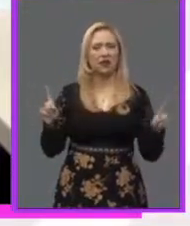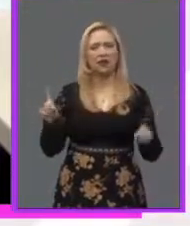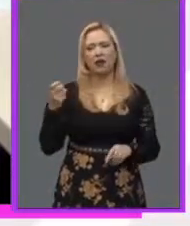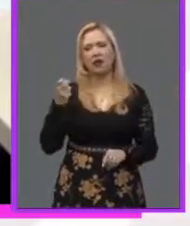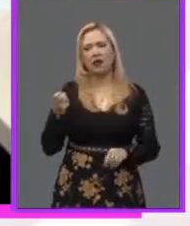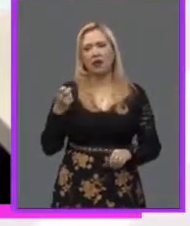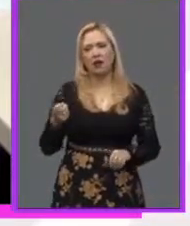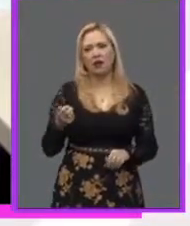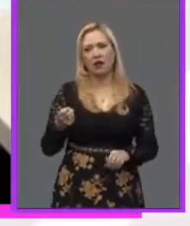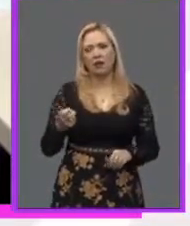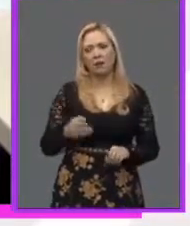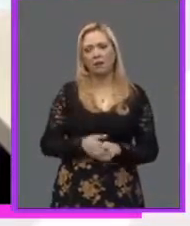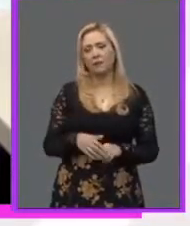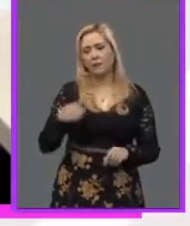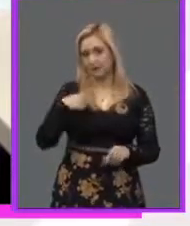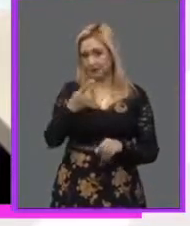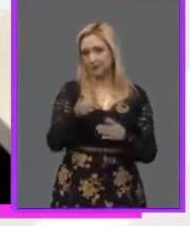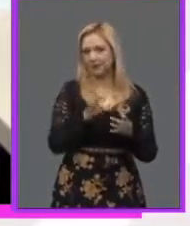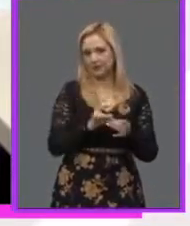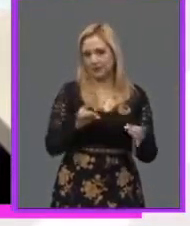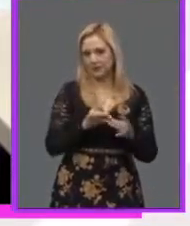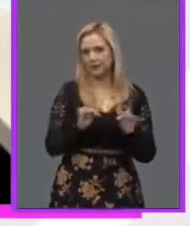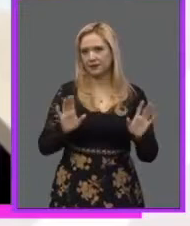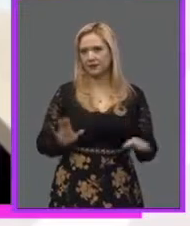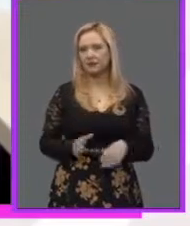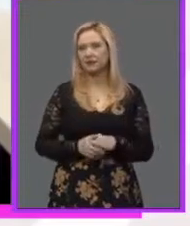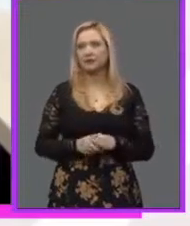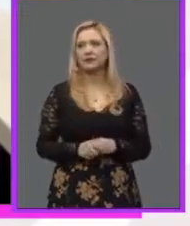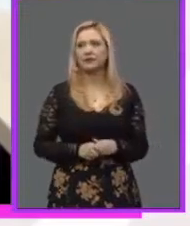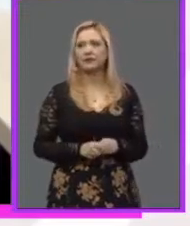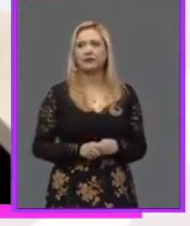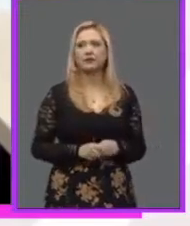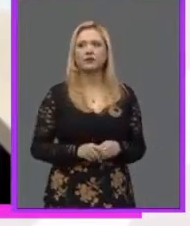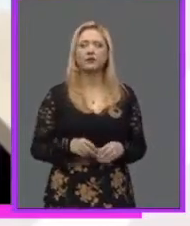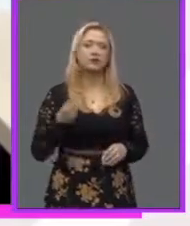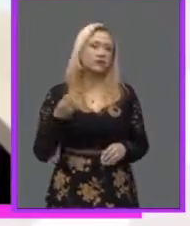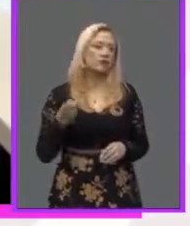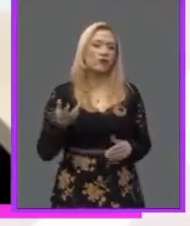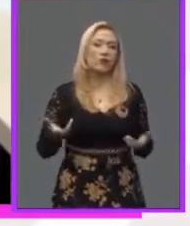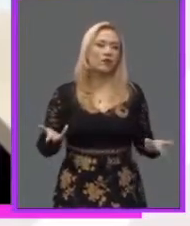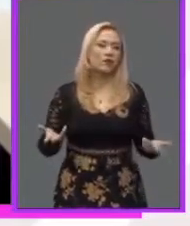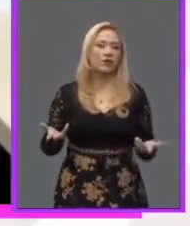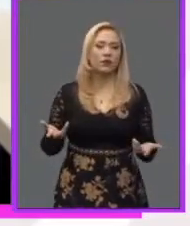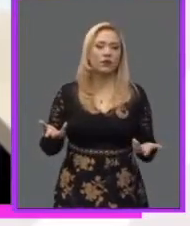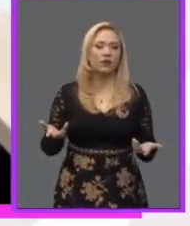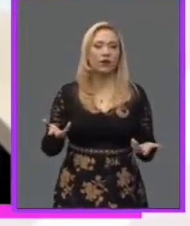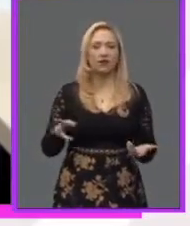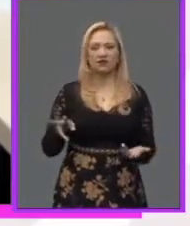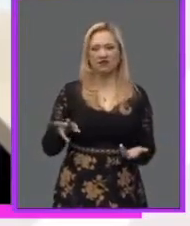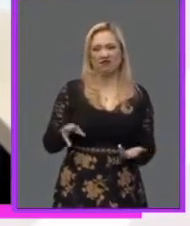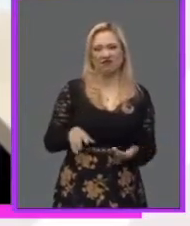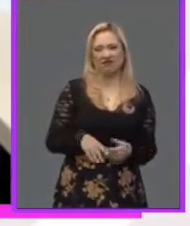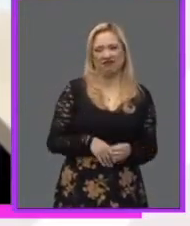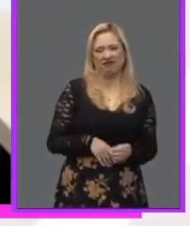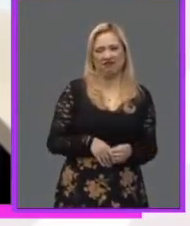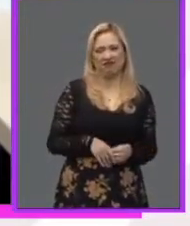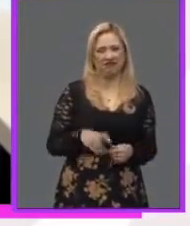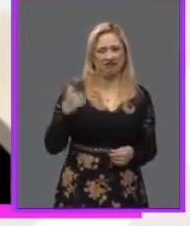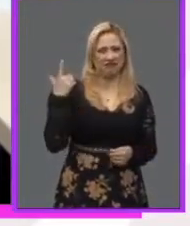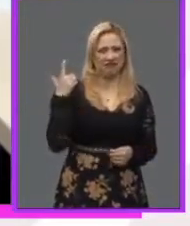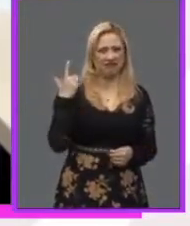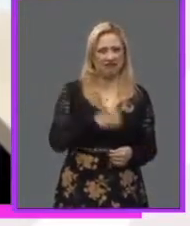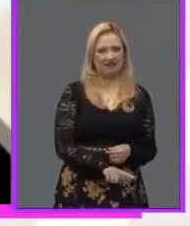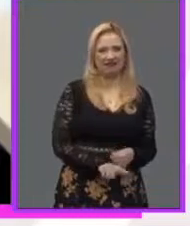incluso en un sentido literal, como ahorita voy a explicar, pues es considerado algo que es indigno, ¿no? De hecho,